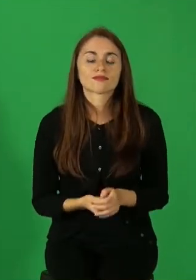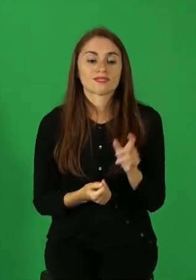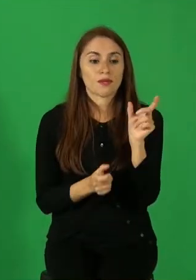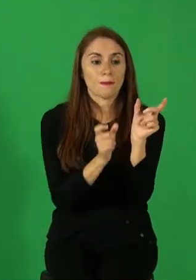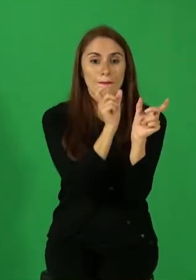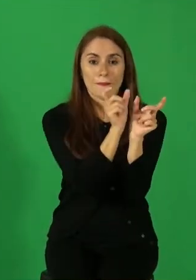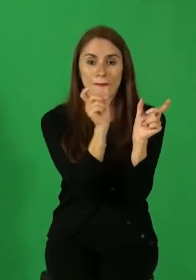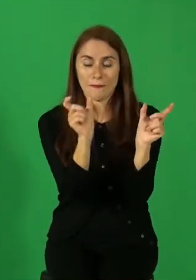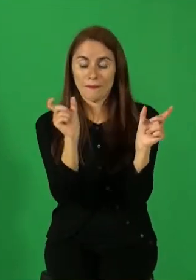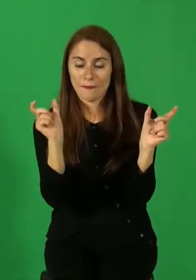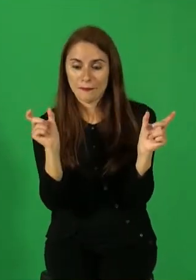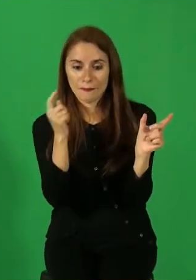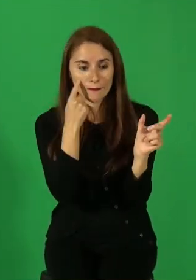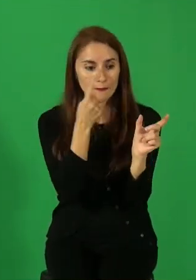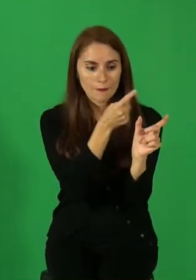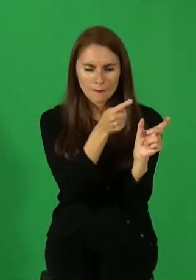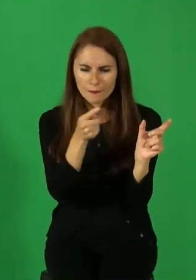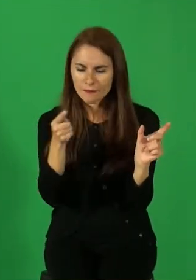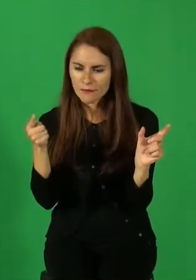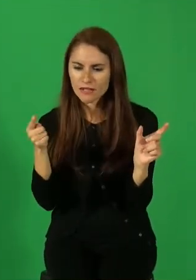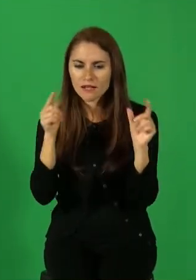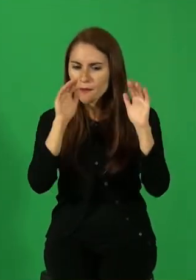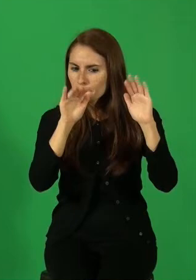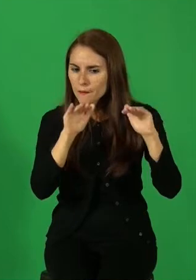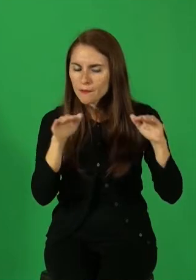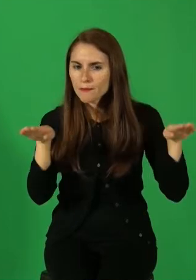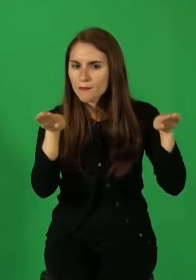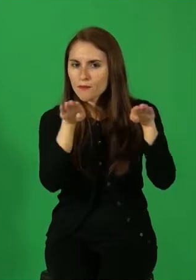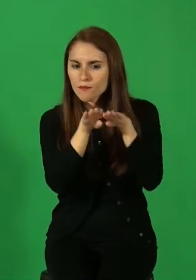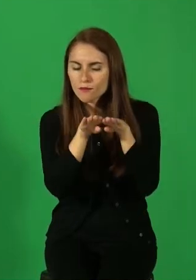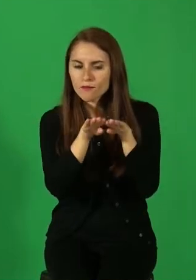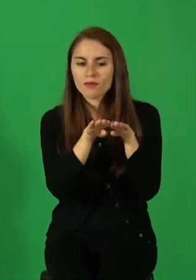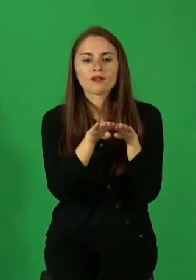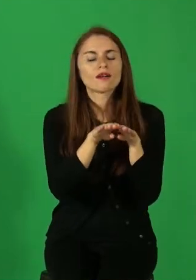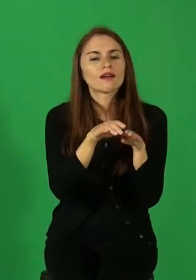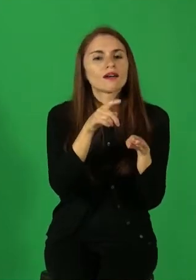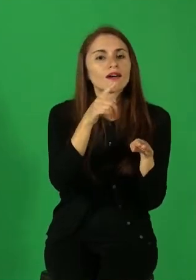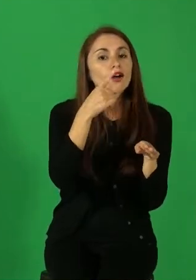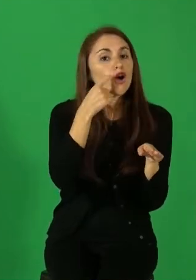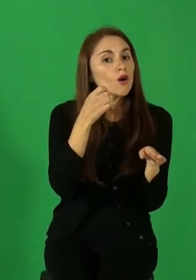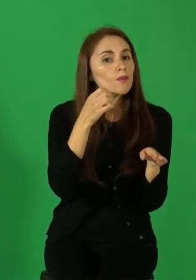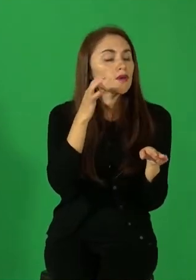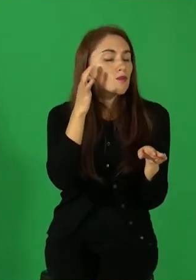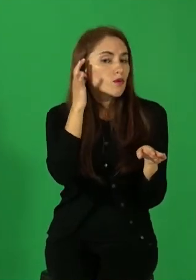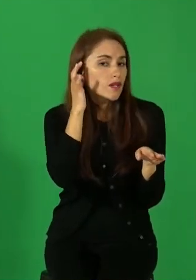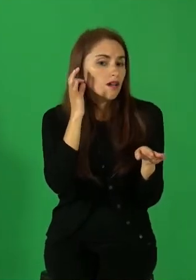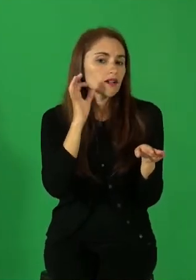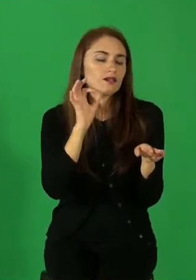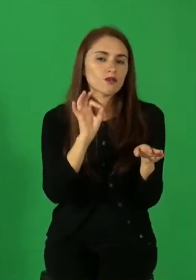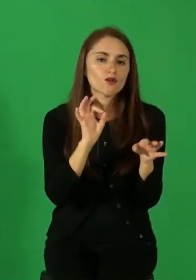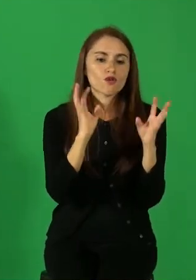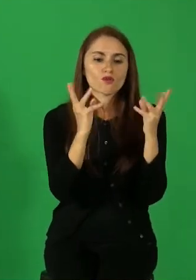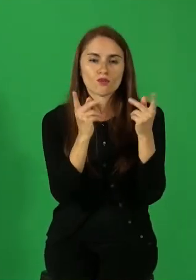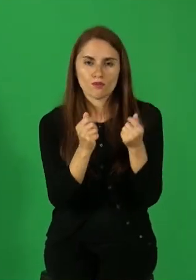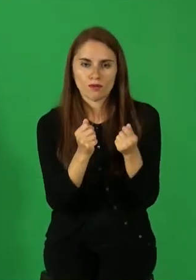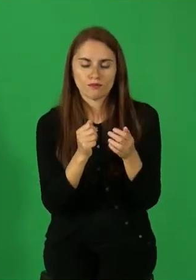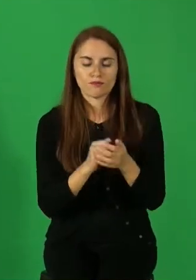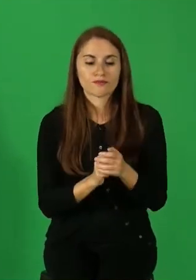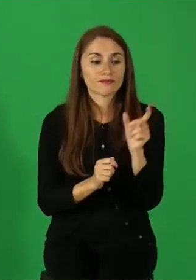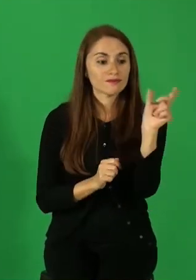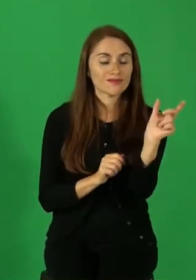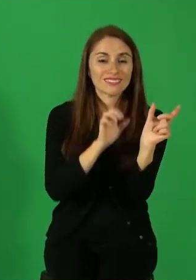que lo componen deben tener igualdad de género y número. Veamos lo siguiente. Él.